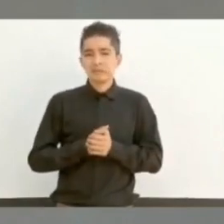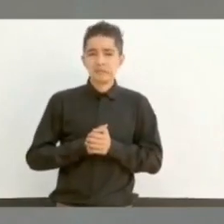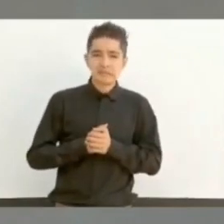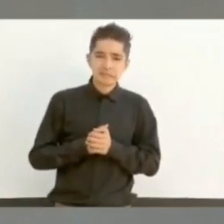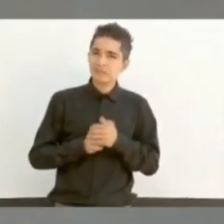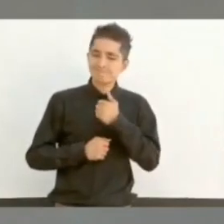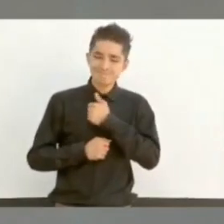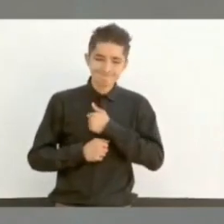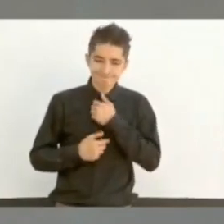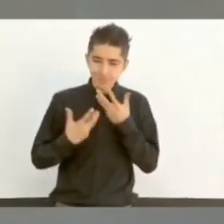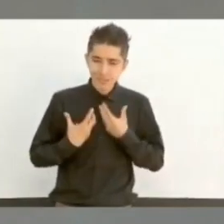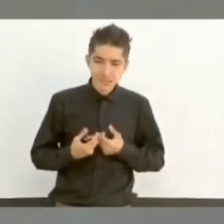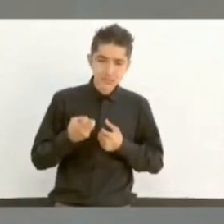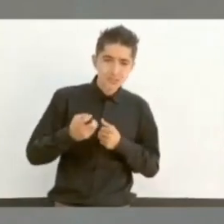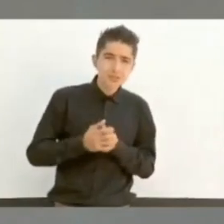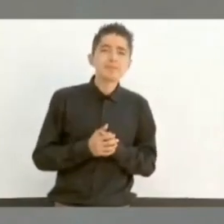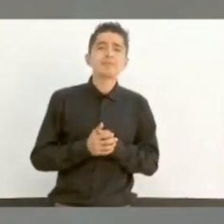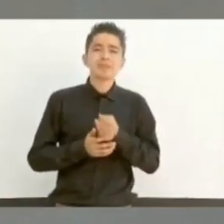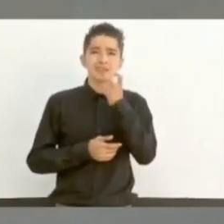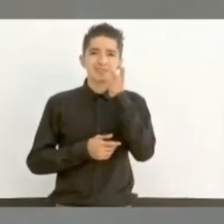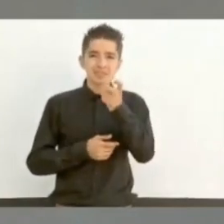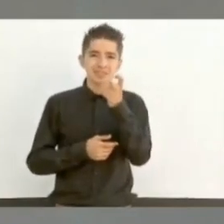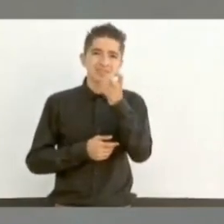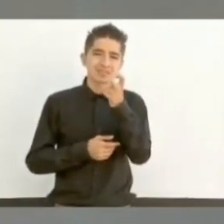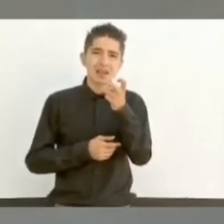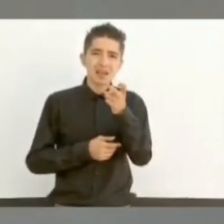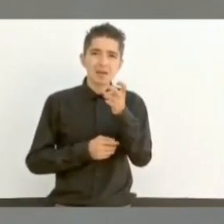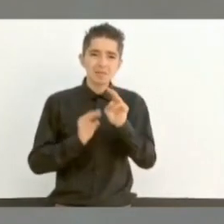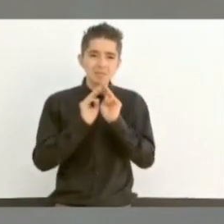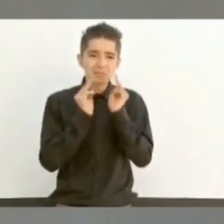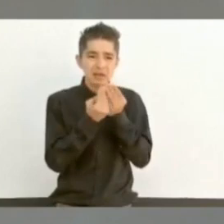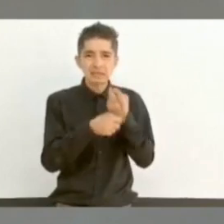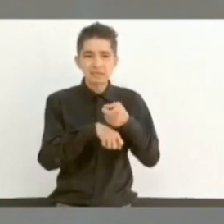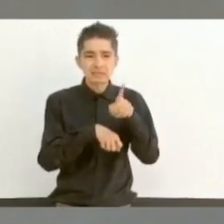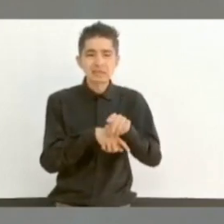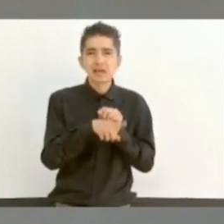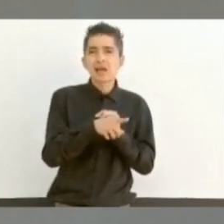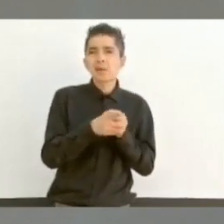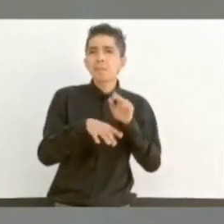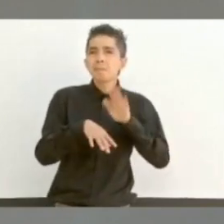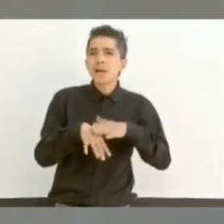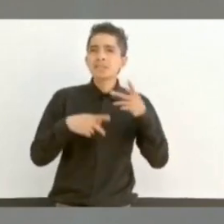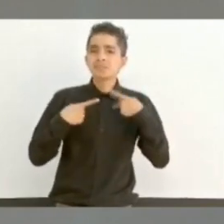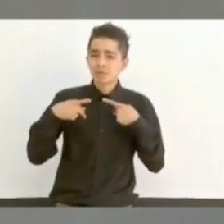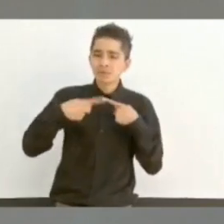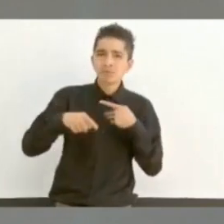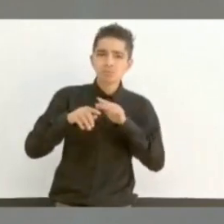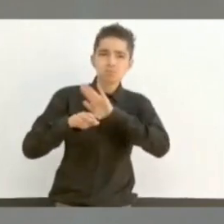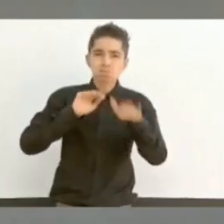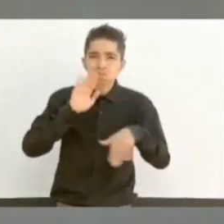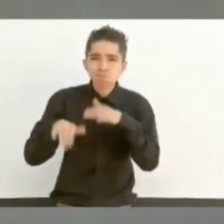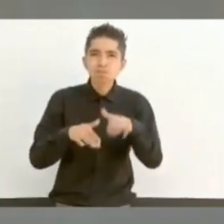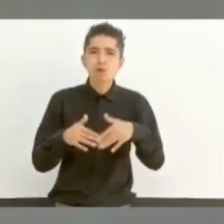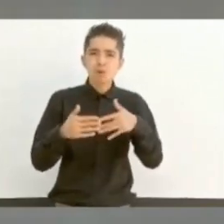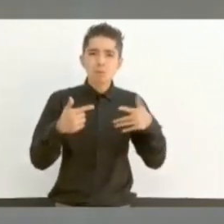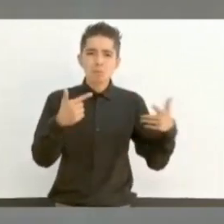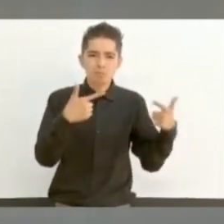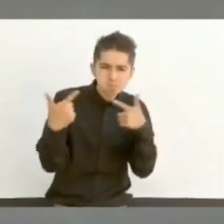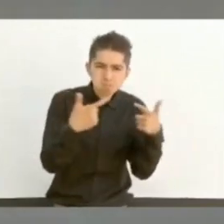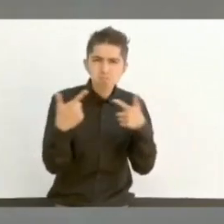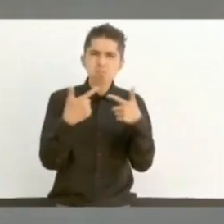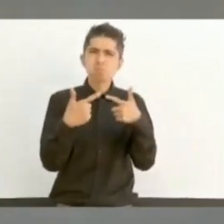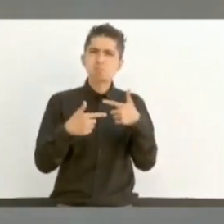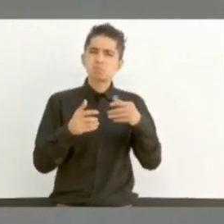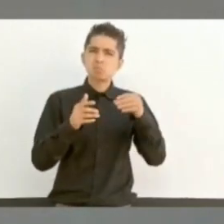significa el que haya más pérdidas de vidas humanas, homicidios, enfrentamientos